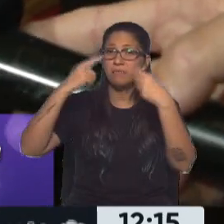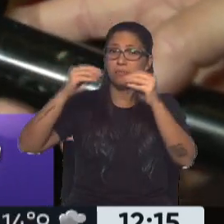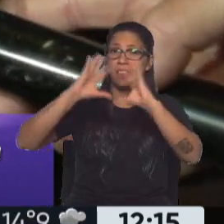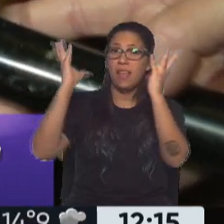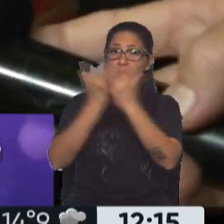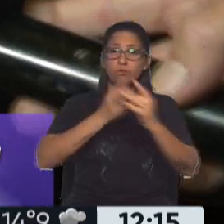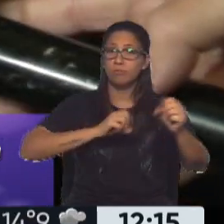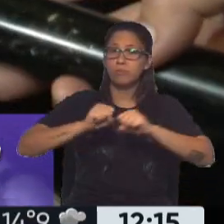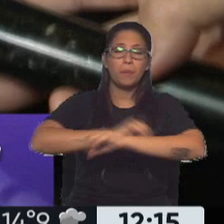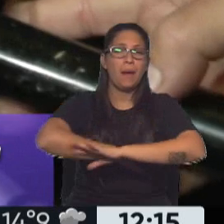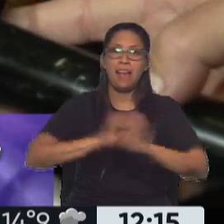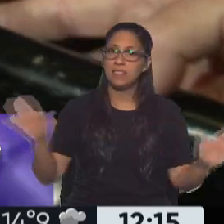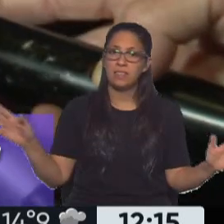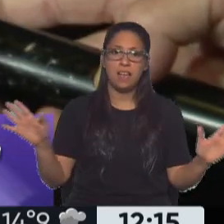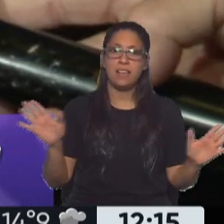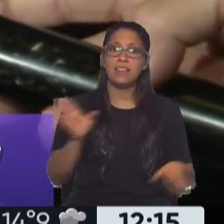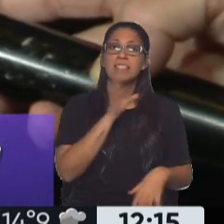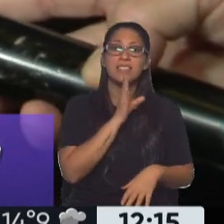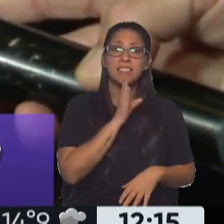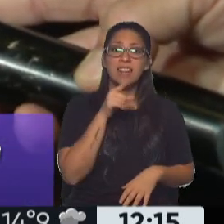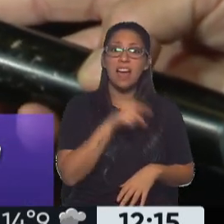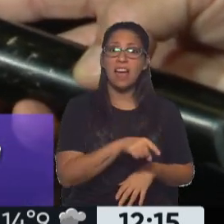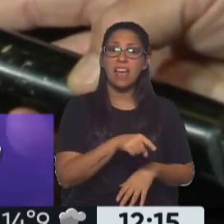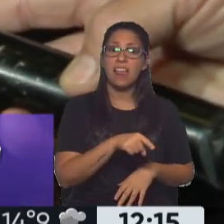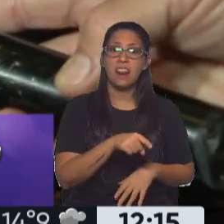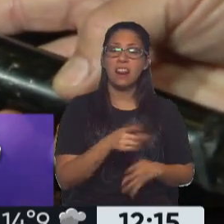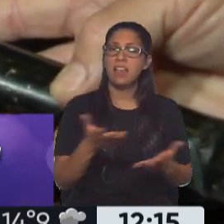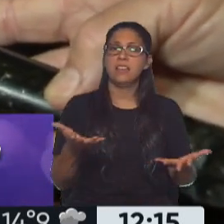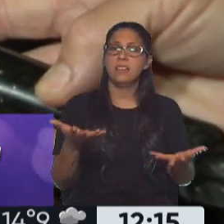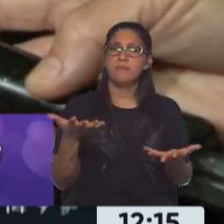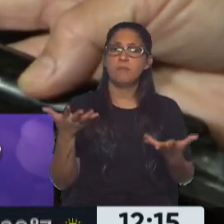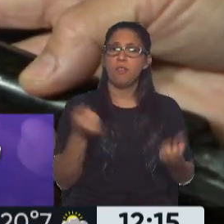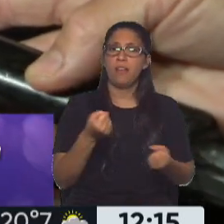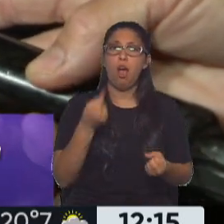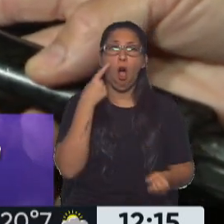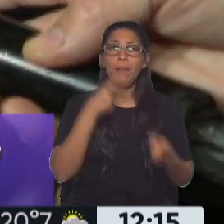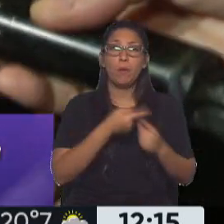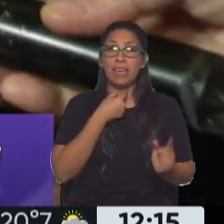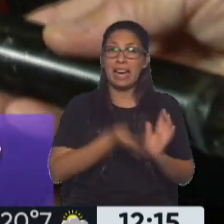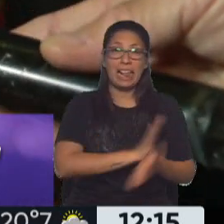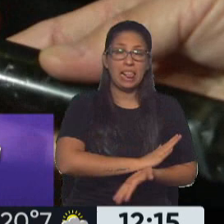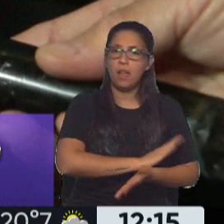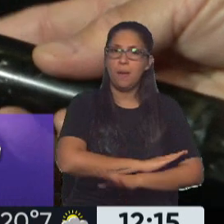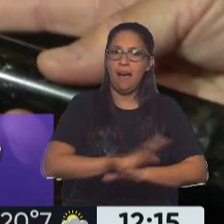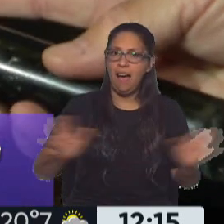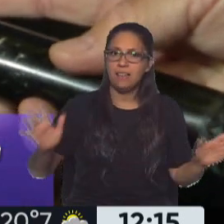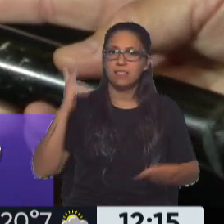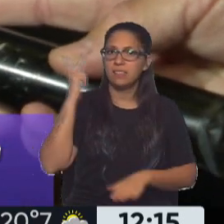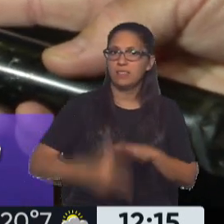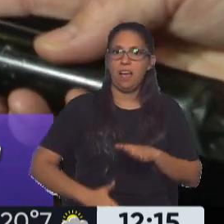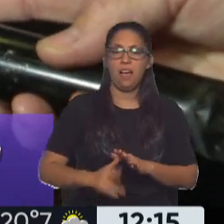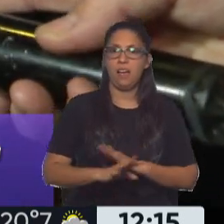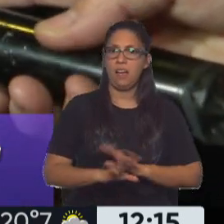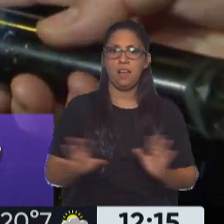que Israel sea defendida, porque el objetivo es eliminarla. Una vez que hablemos de eso,